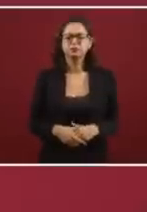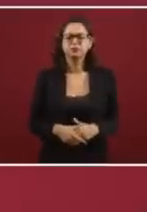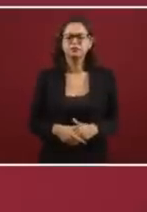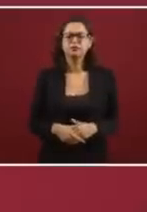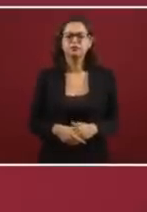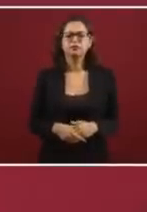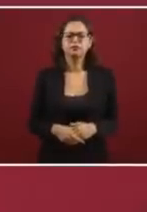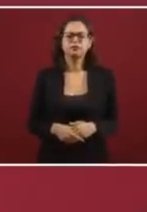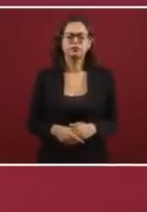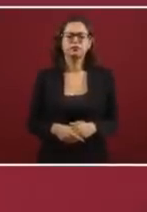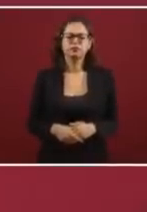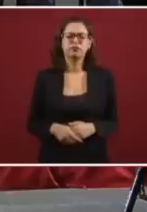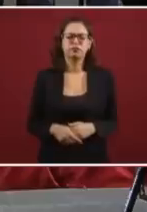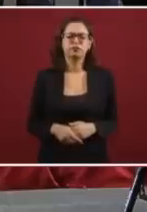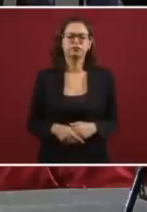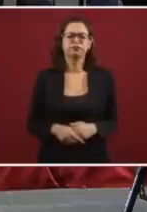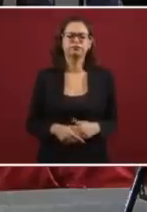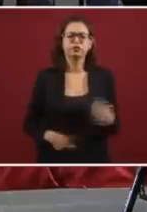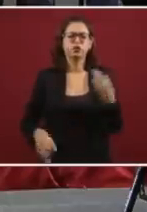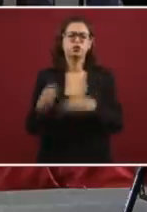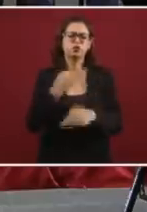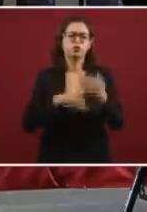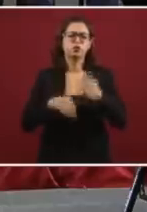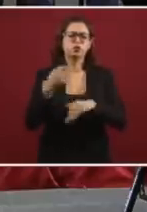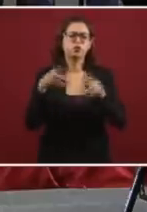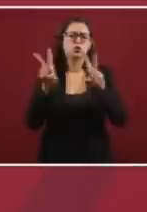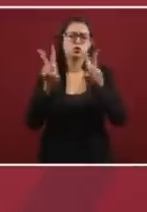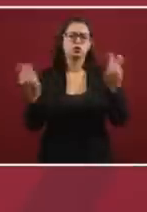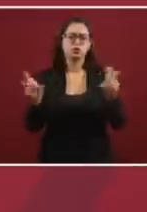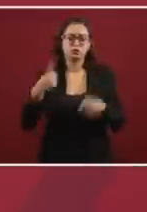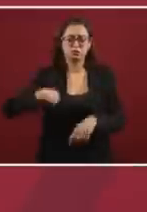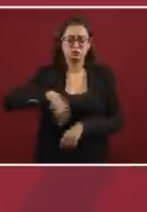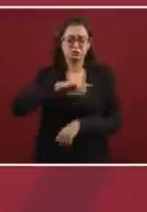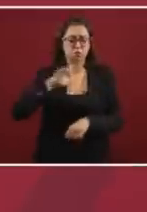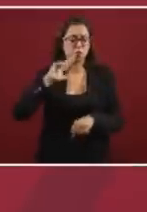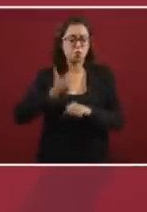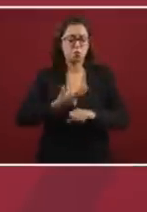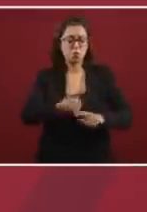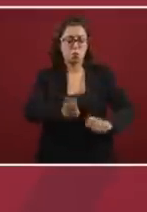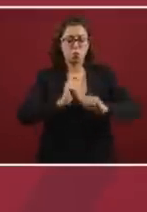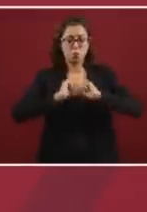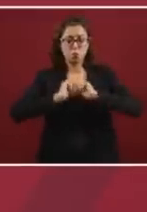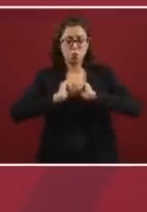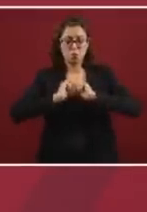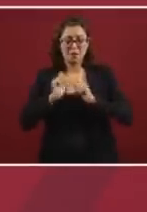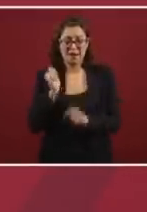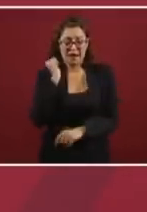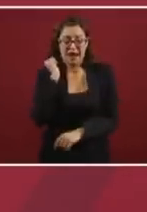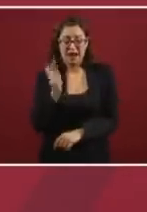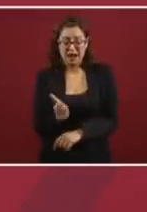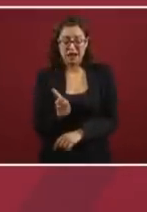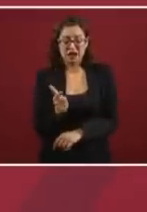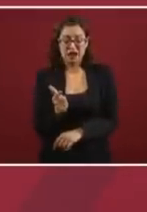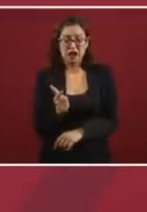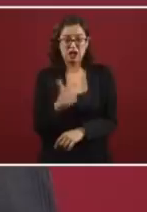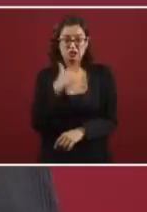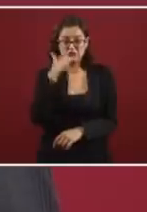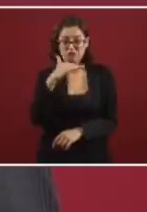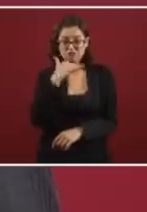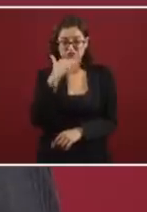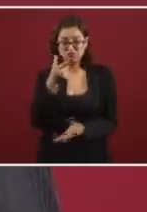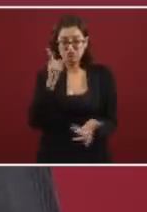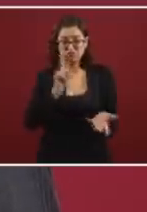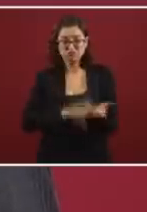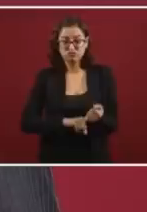todo lo que tenga que ver con nosotros y que signifique corrupción